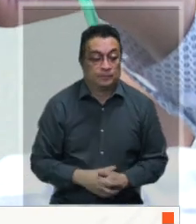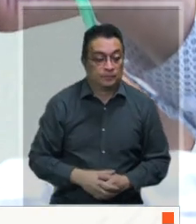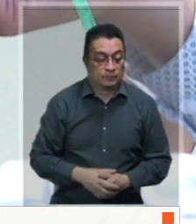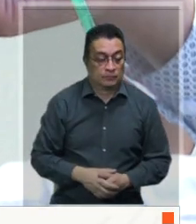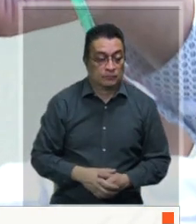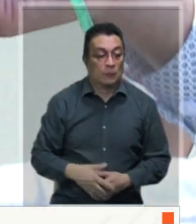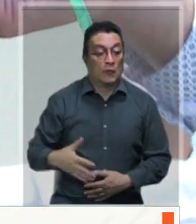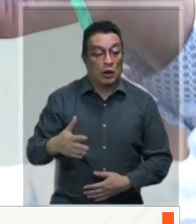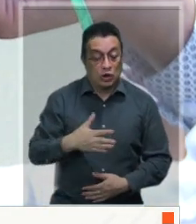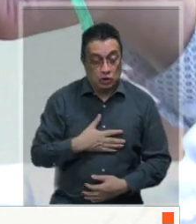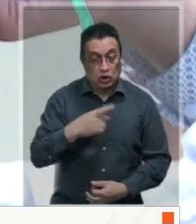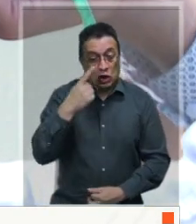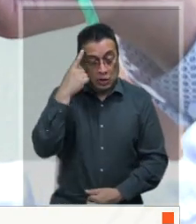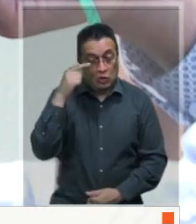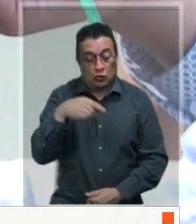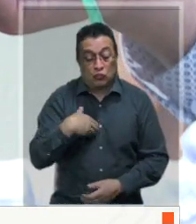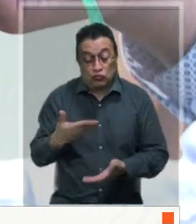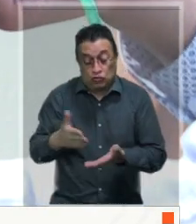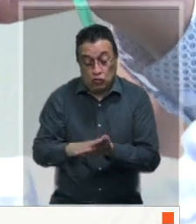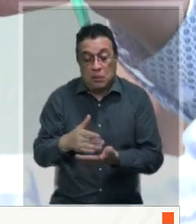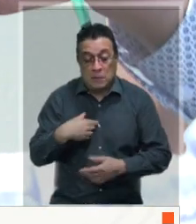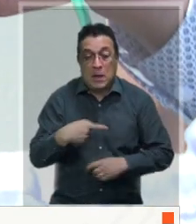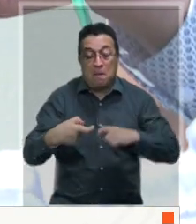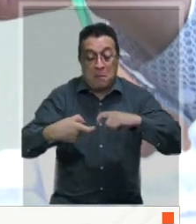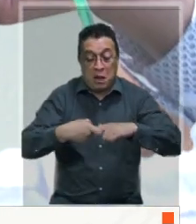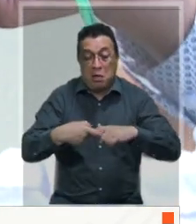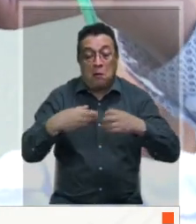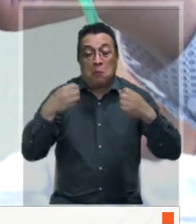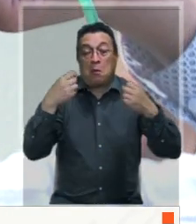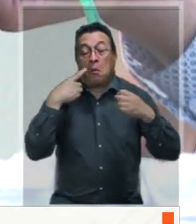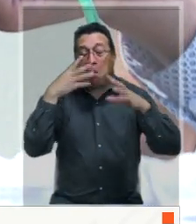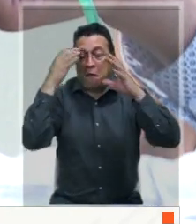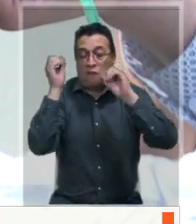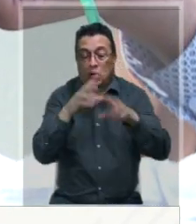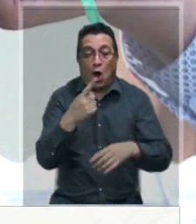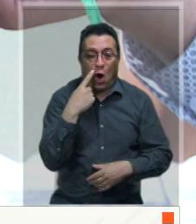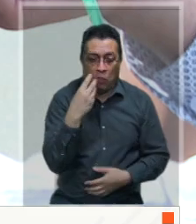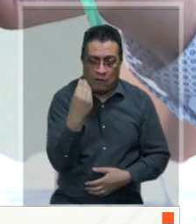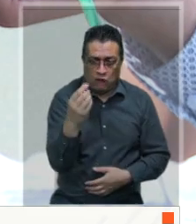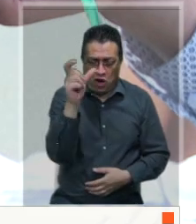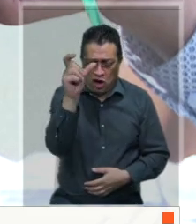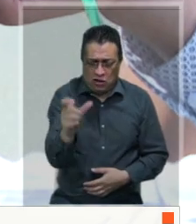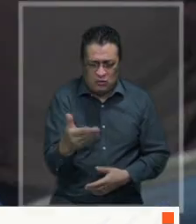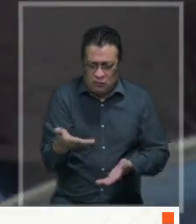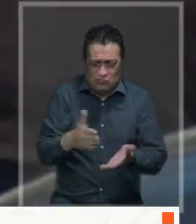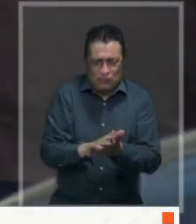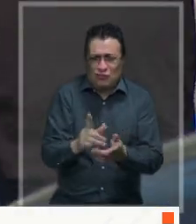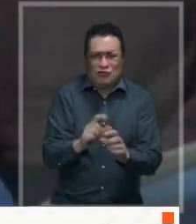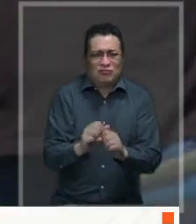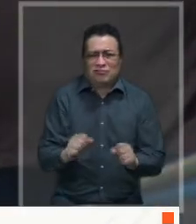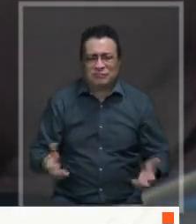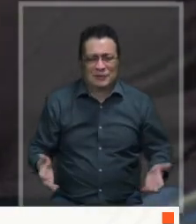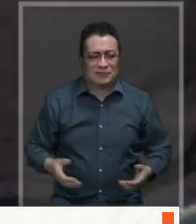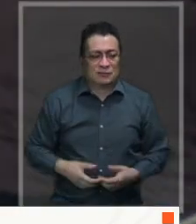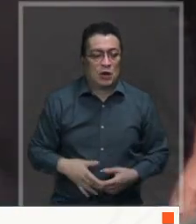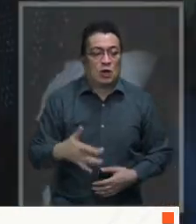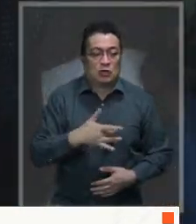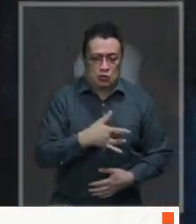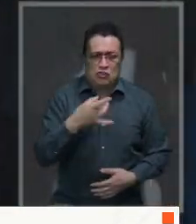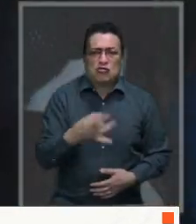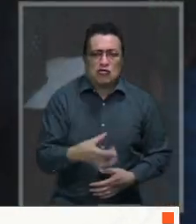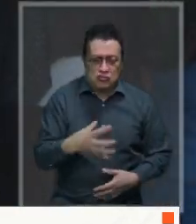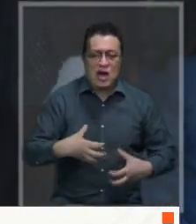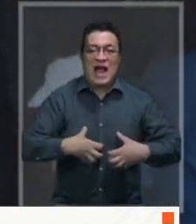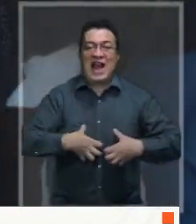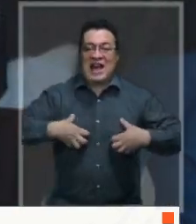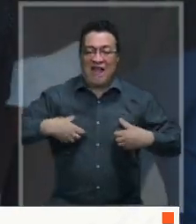y yo creo que así va a quedar la muerte de mi marido impune un hombre bueno que no se merecía morir así son el dolor y la rabia